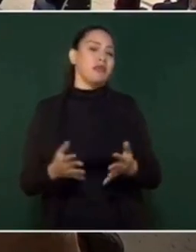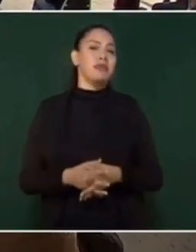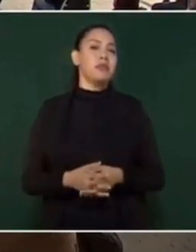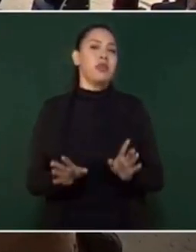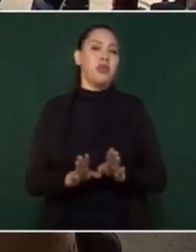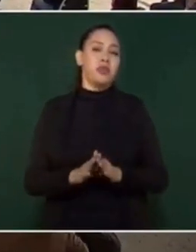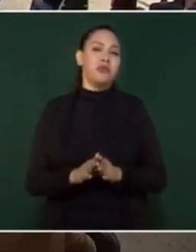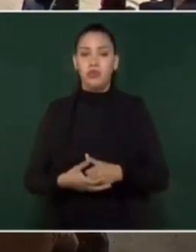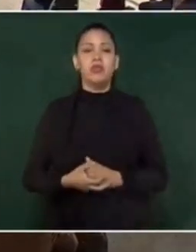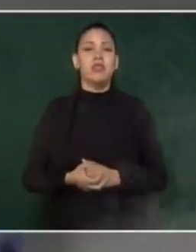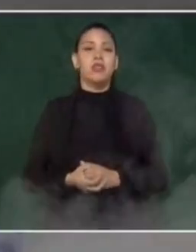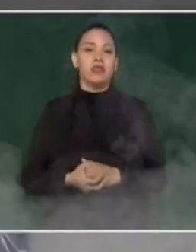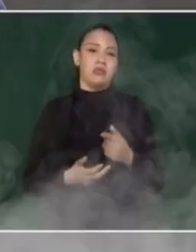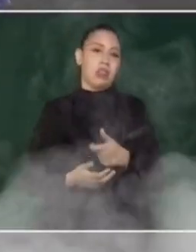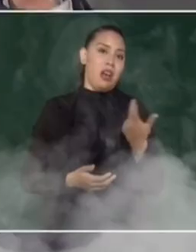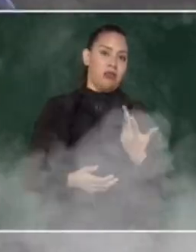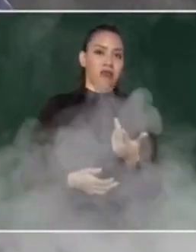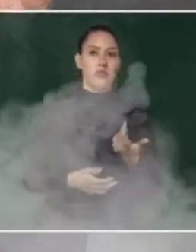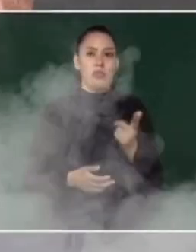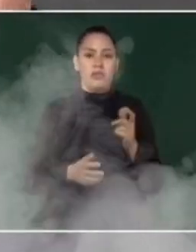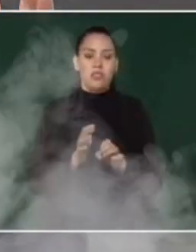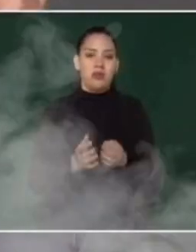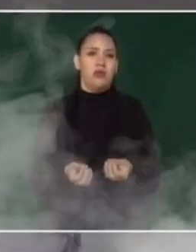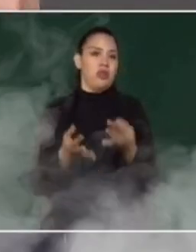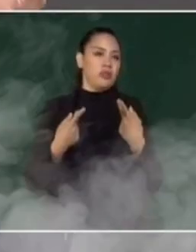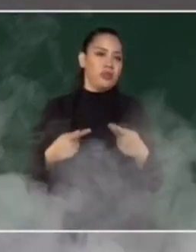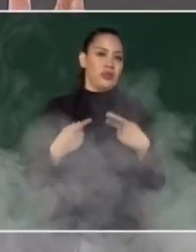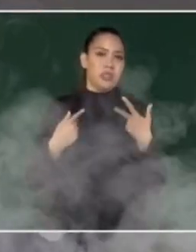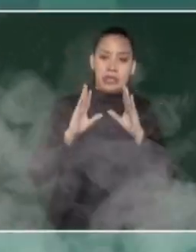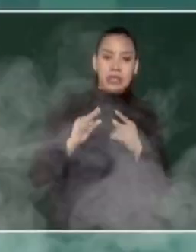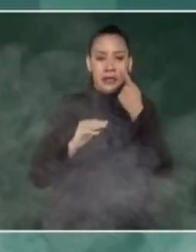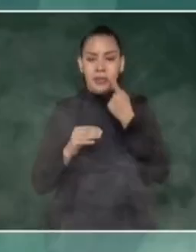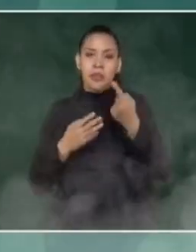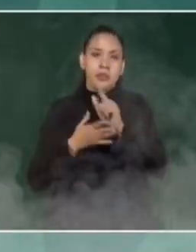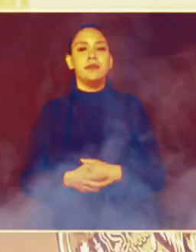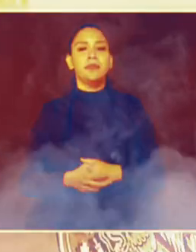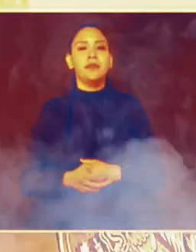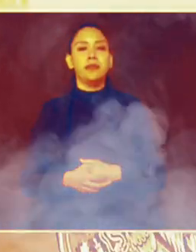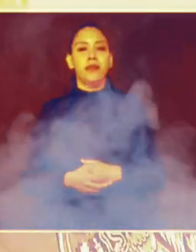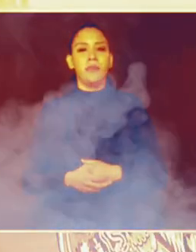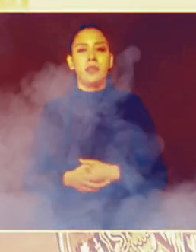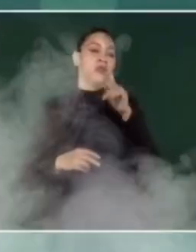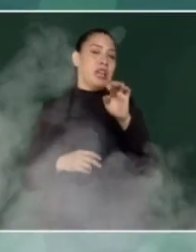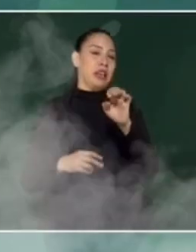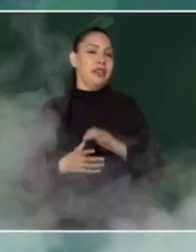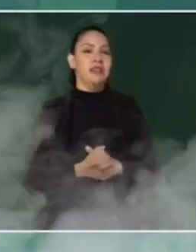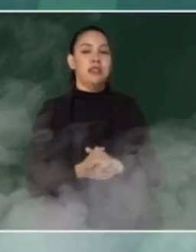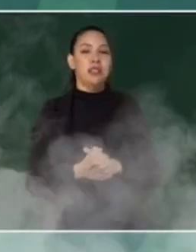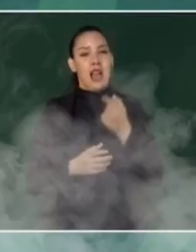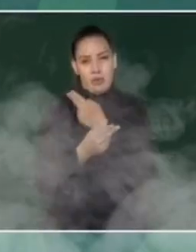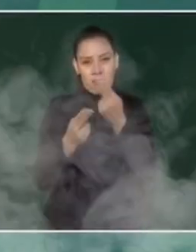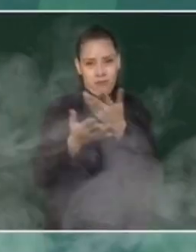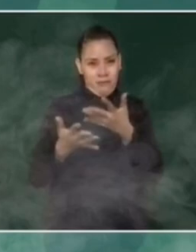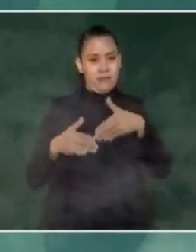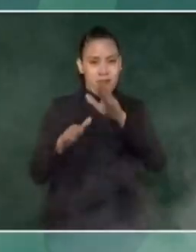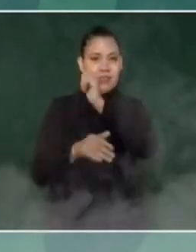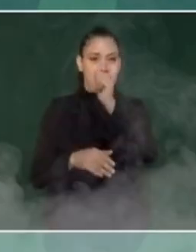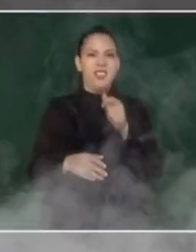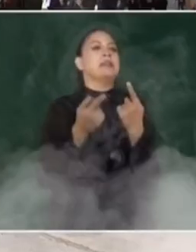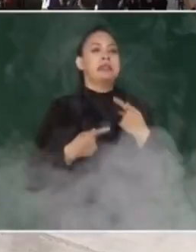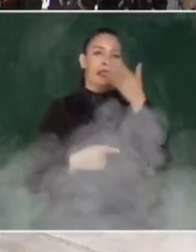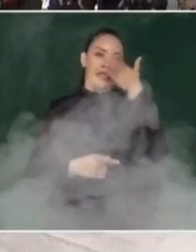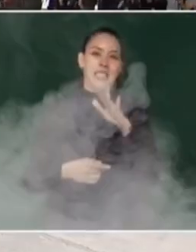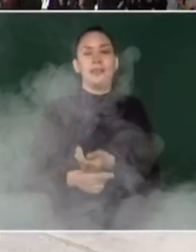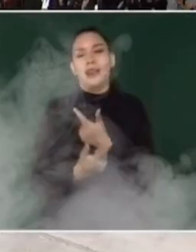como seguramente les costó mucho, imagínense cuántos estrategas, asesores, expertos. Y salió Puque. Ahí les dejo de tarea lo que significa